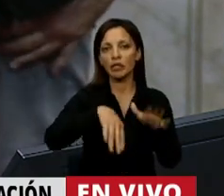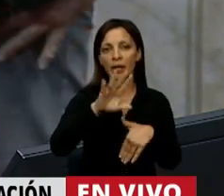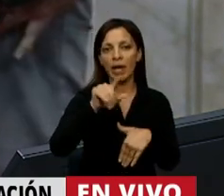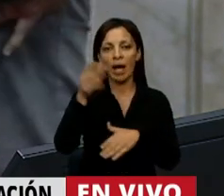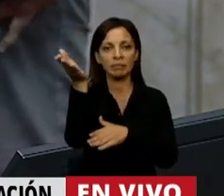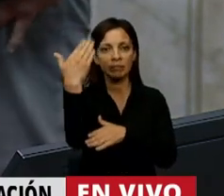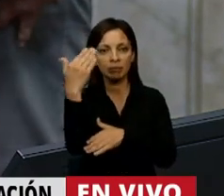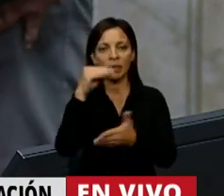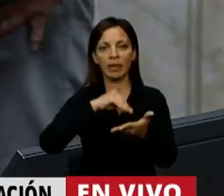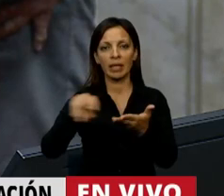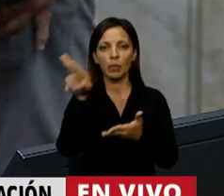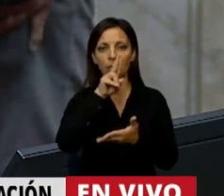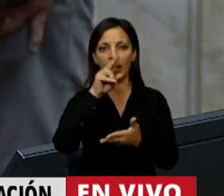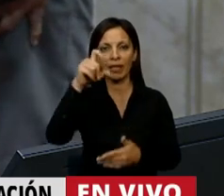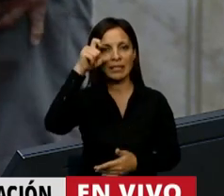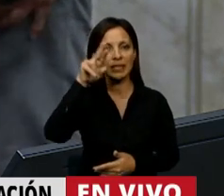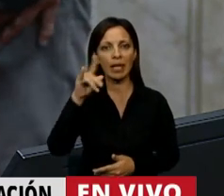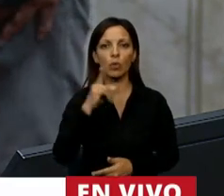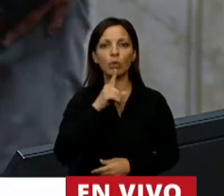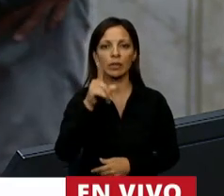la diputada Gabriela Cerruti.